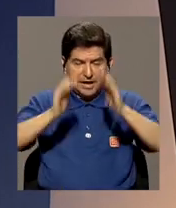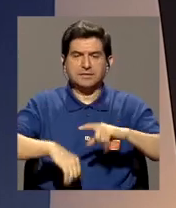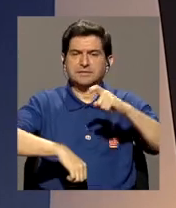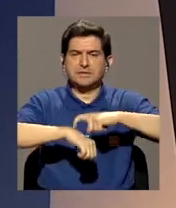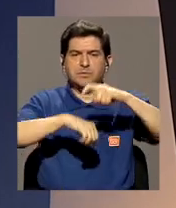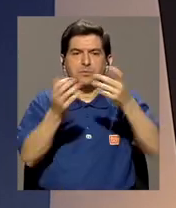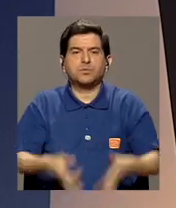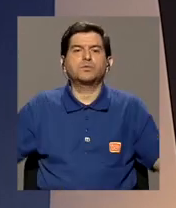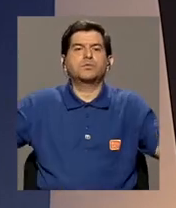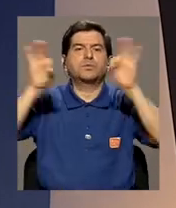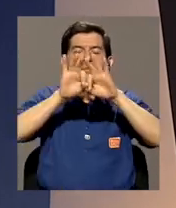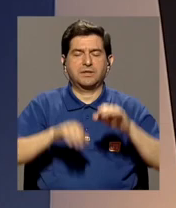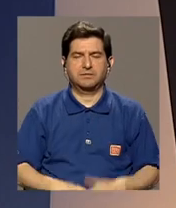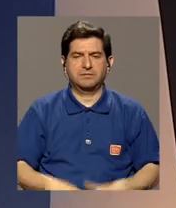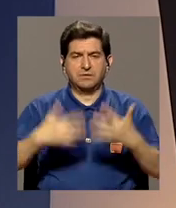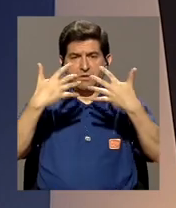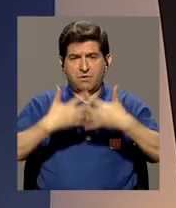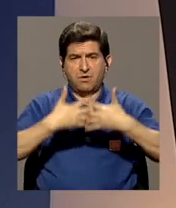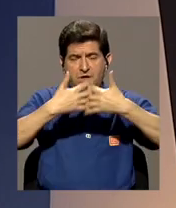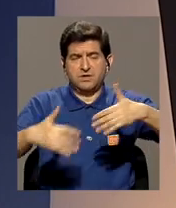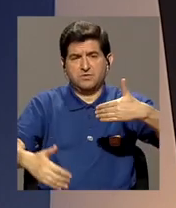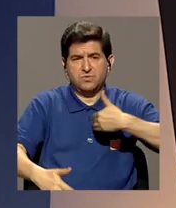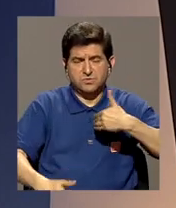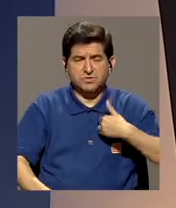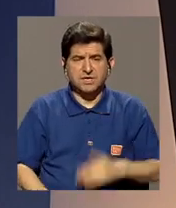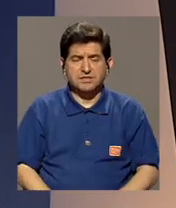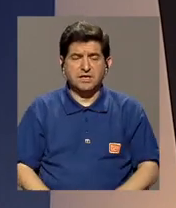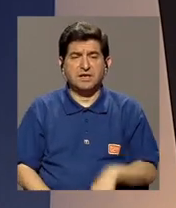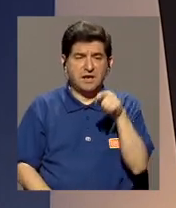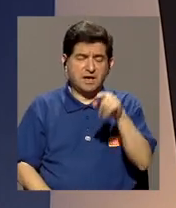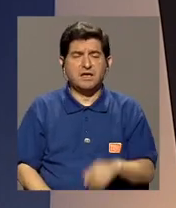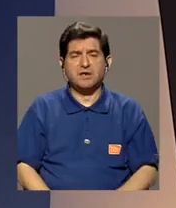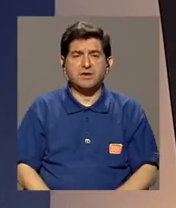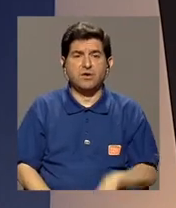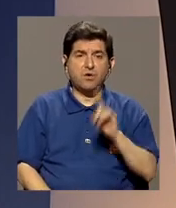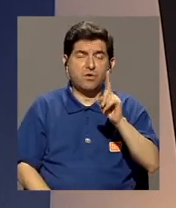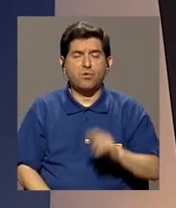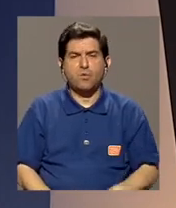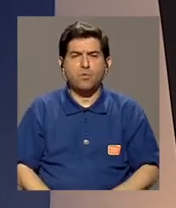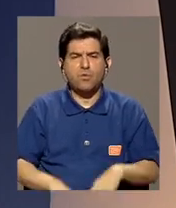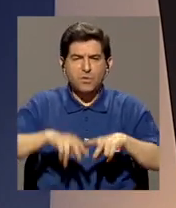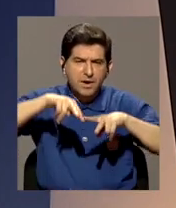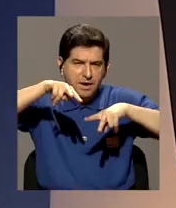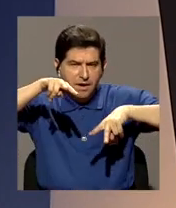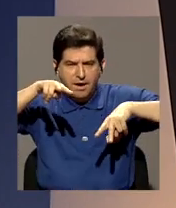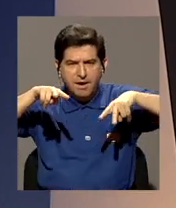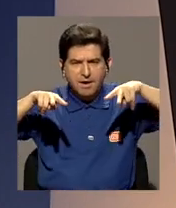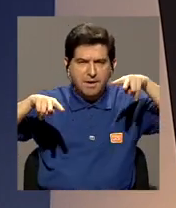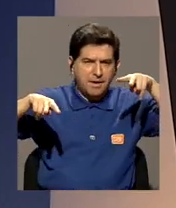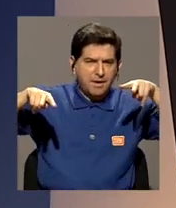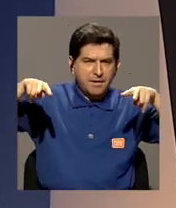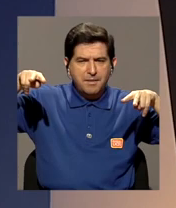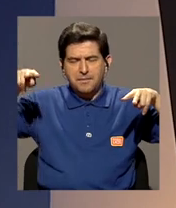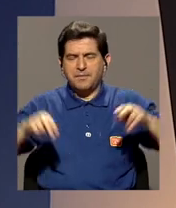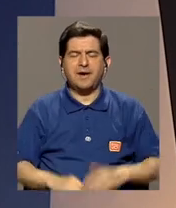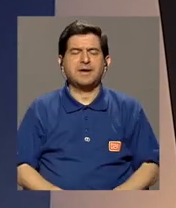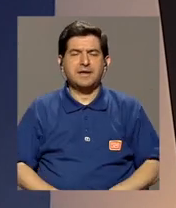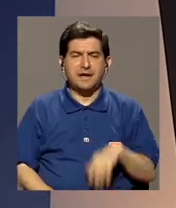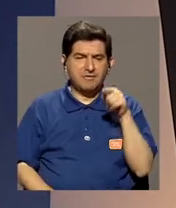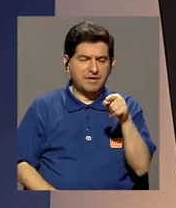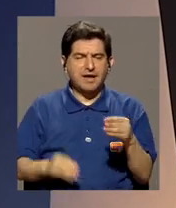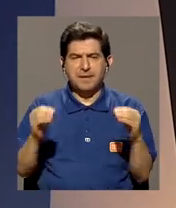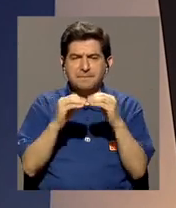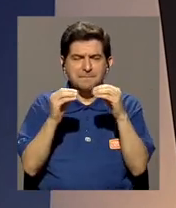esas horas pico mientras que una industria que tiene una curva de cargas técnicamente se llama así digamos que consume la electricidad